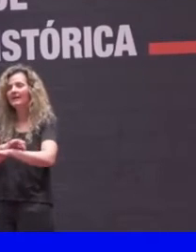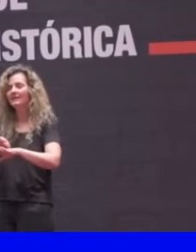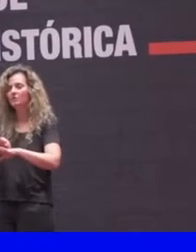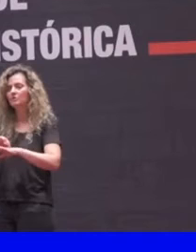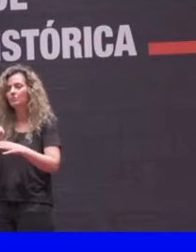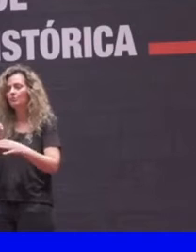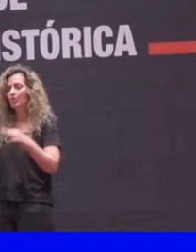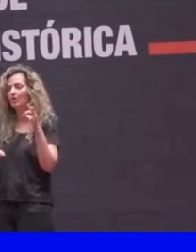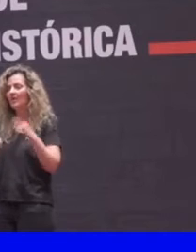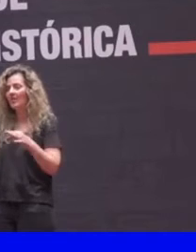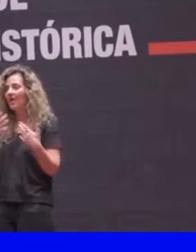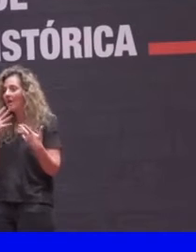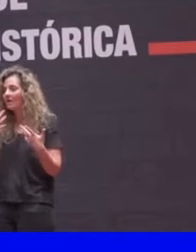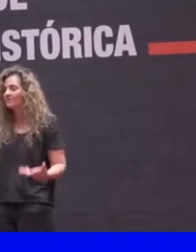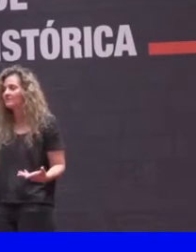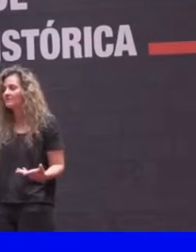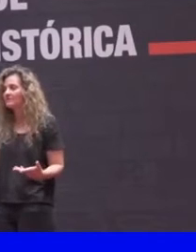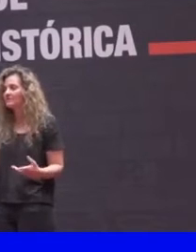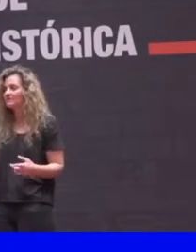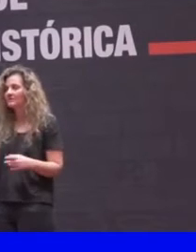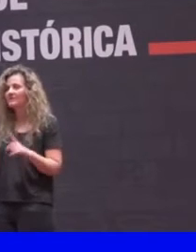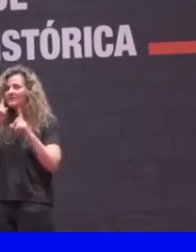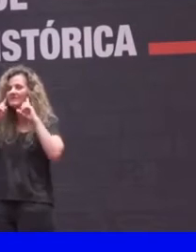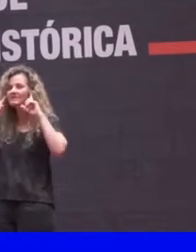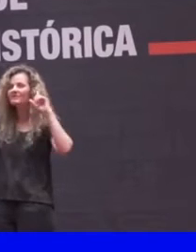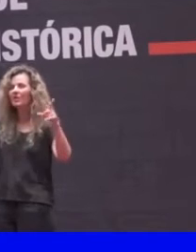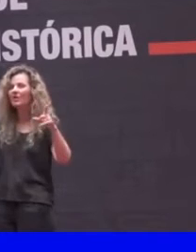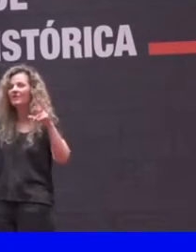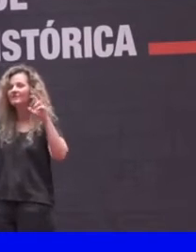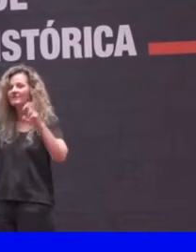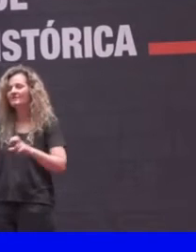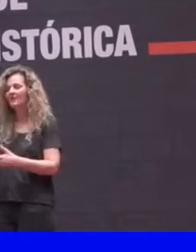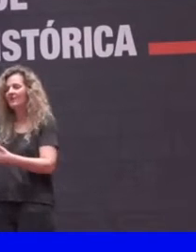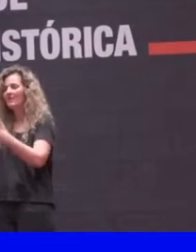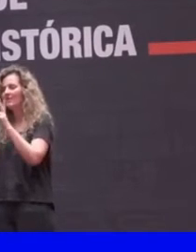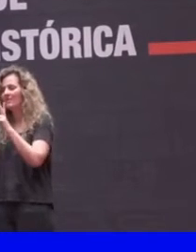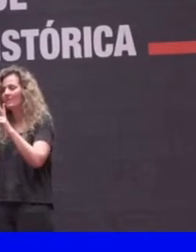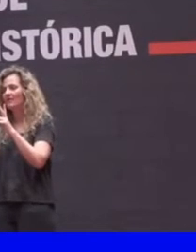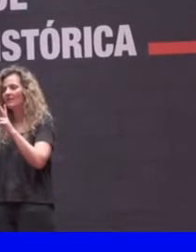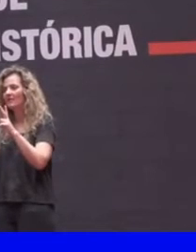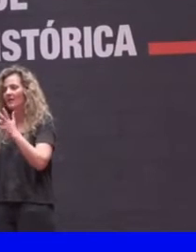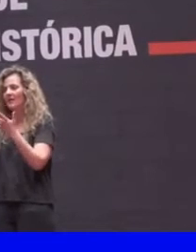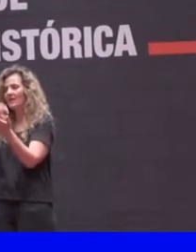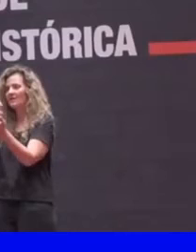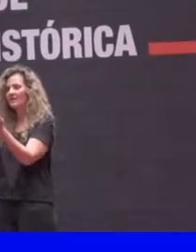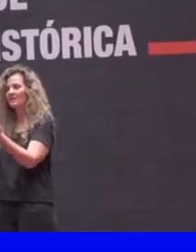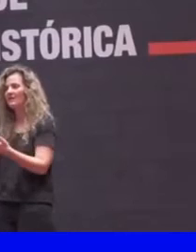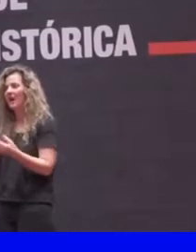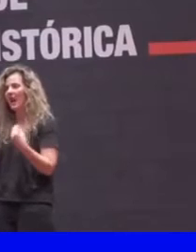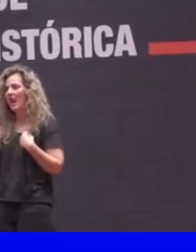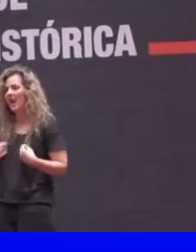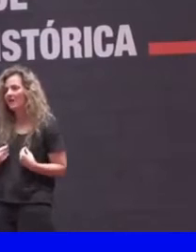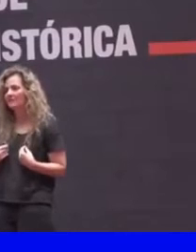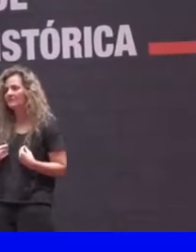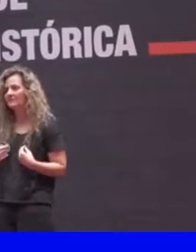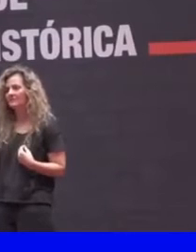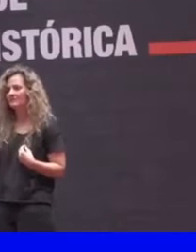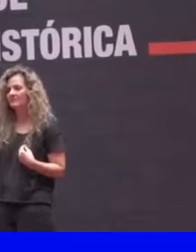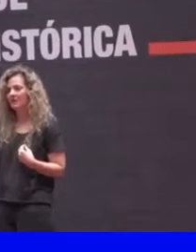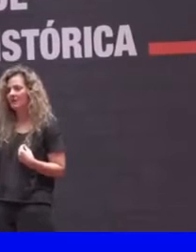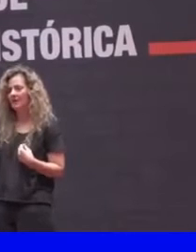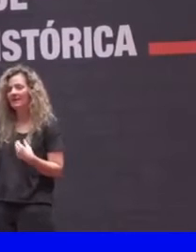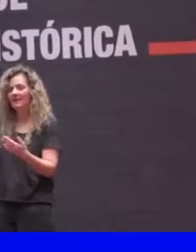actual, excepción feita da democratización das institucións, é prácticamente a mesma que había durante o